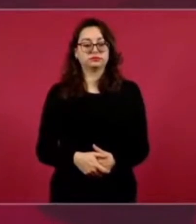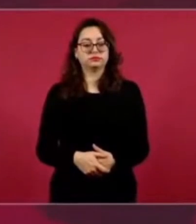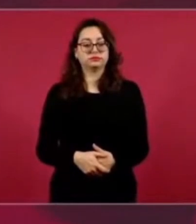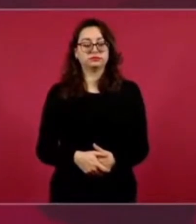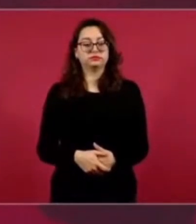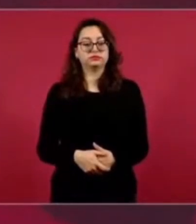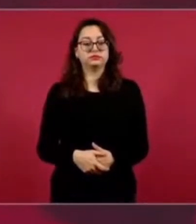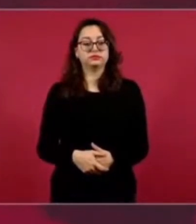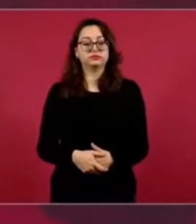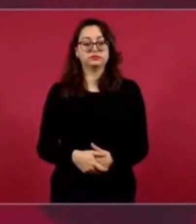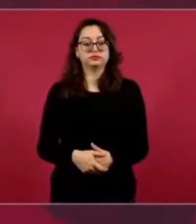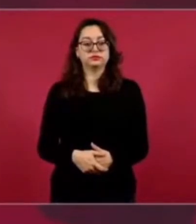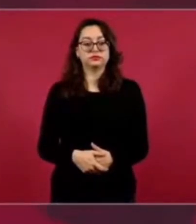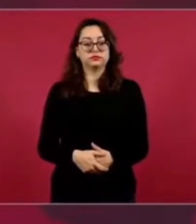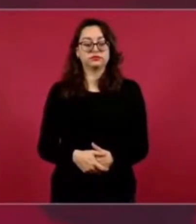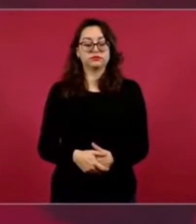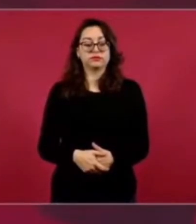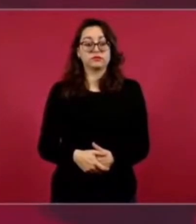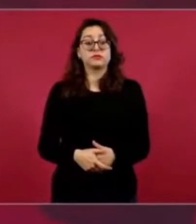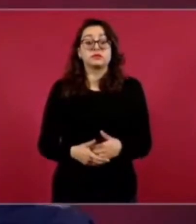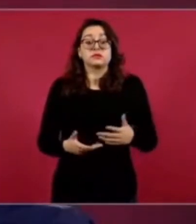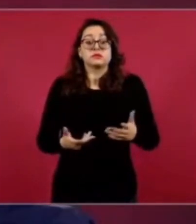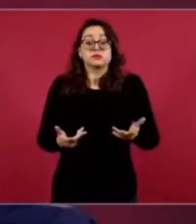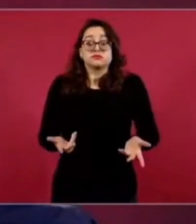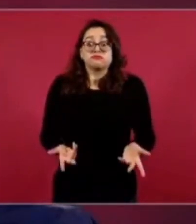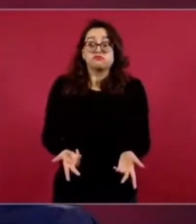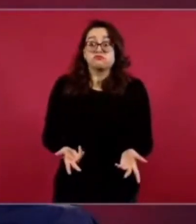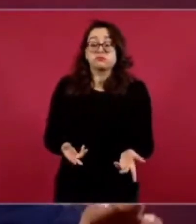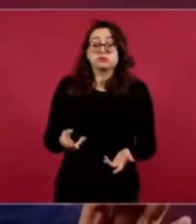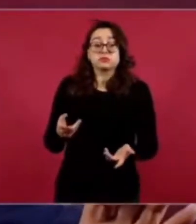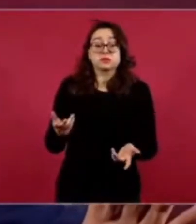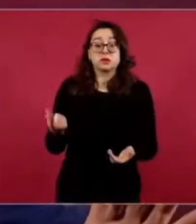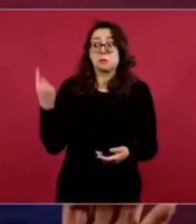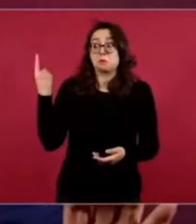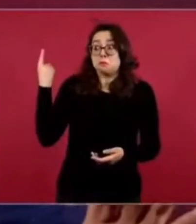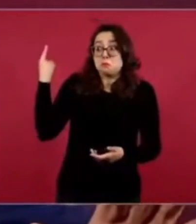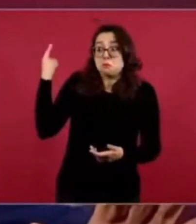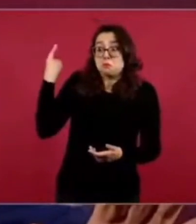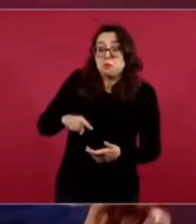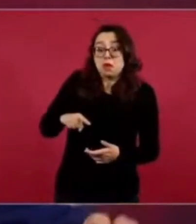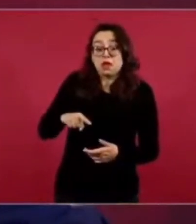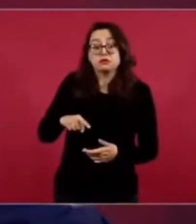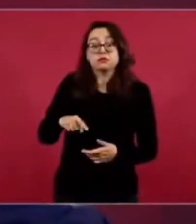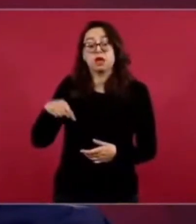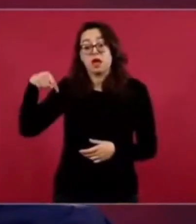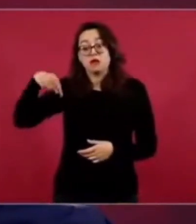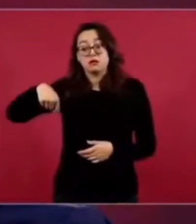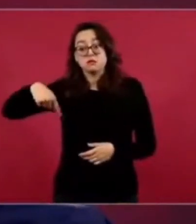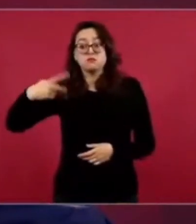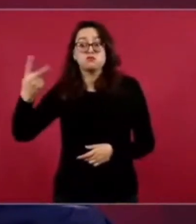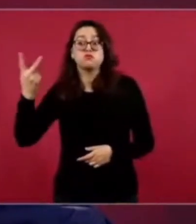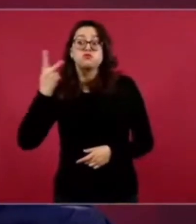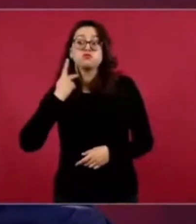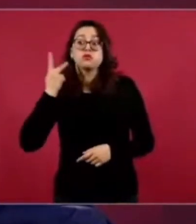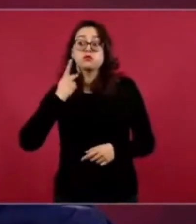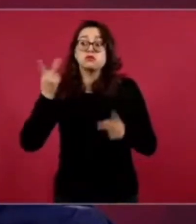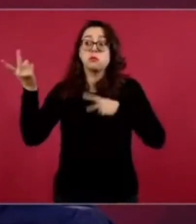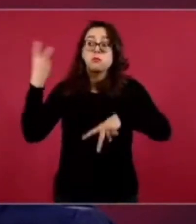que yo no reciba a nadie, pues también lo cumplo, ¿eh?